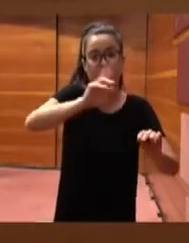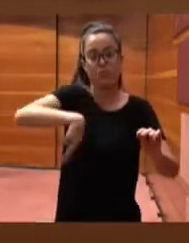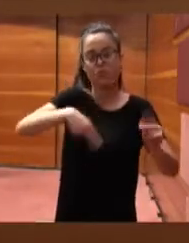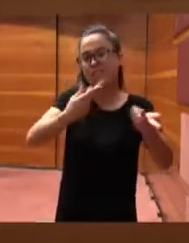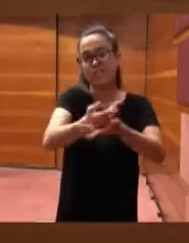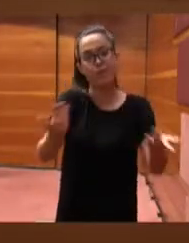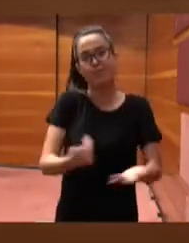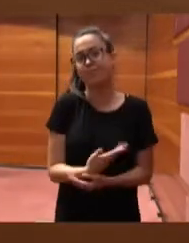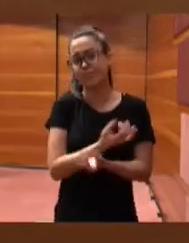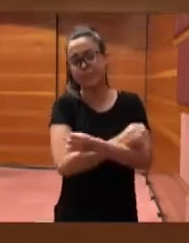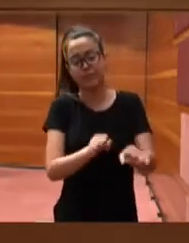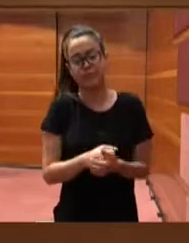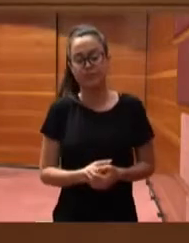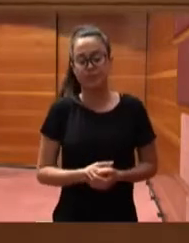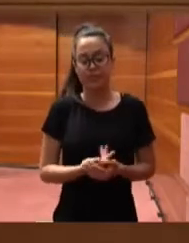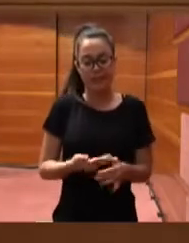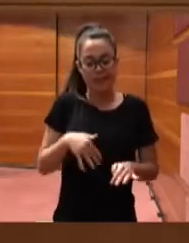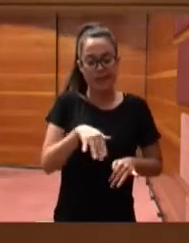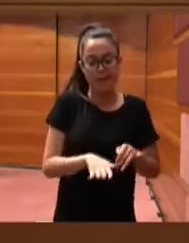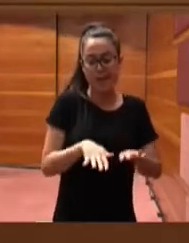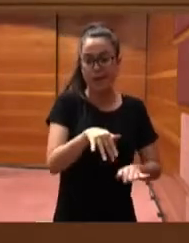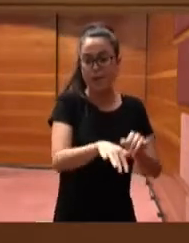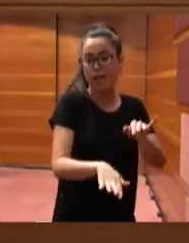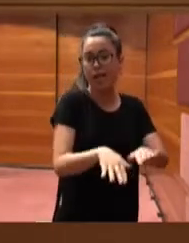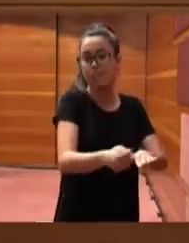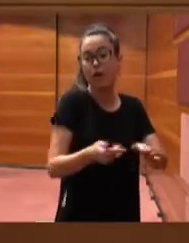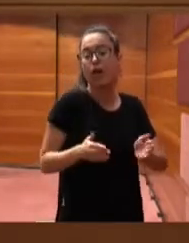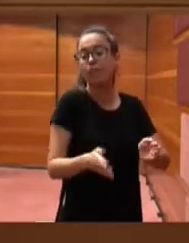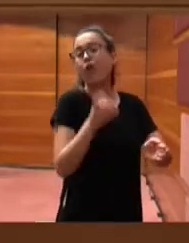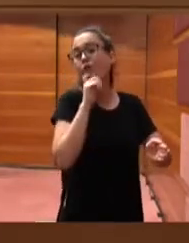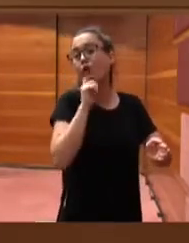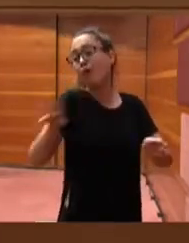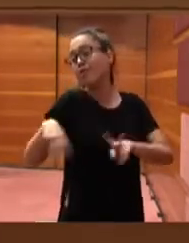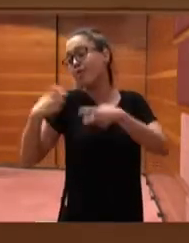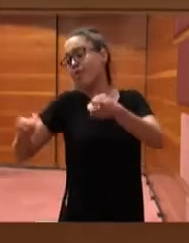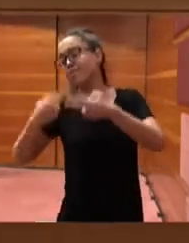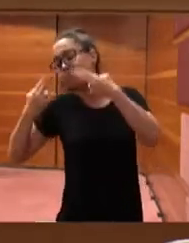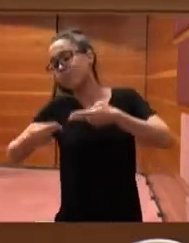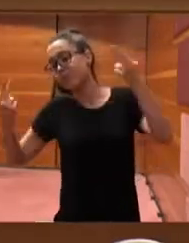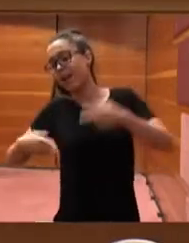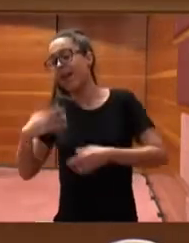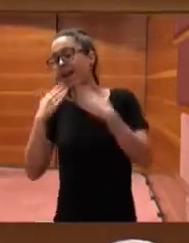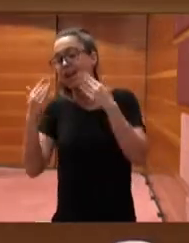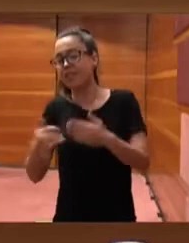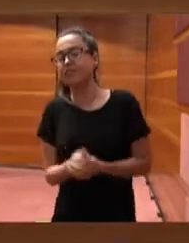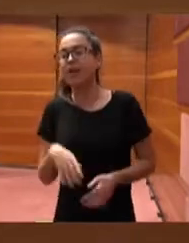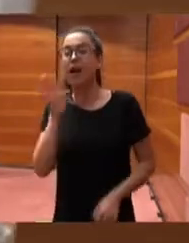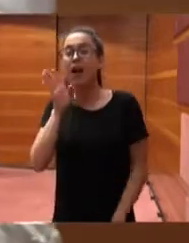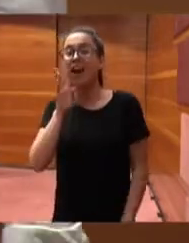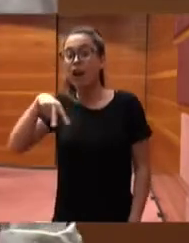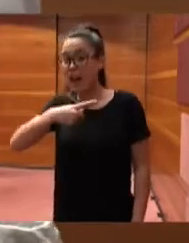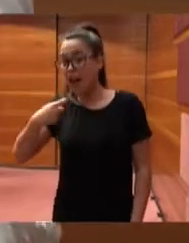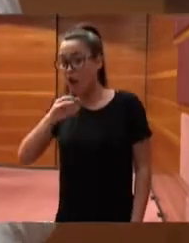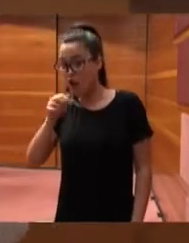hipnótico y el camino para ir llegando a él es la innovación pública. Antes, cuando he hecho hincapié en todo lo que se había equivocado en Nagore, lo decía en ese